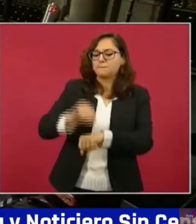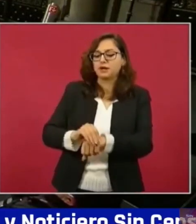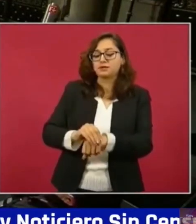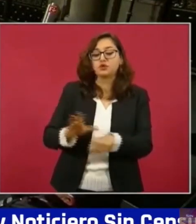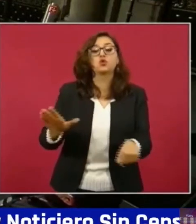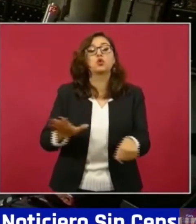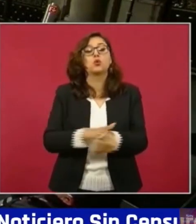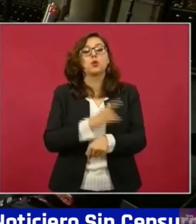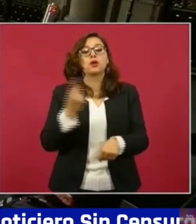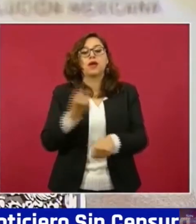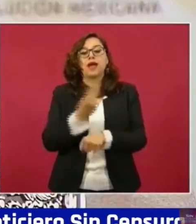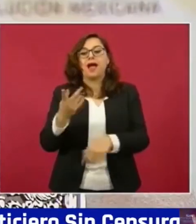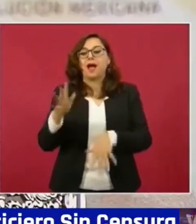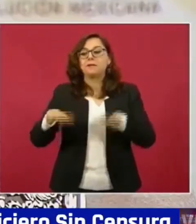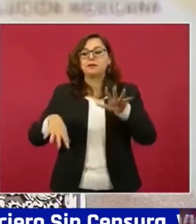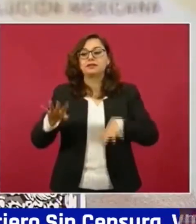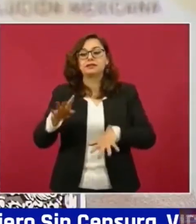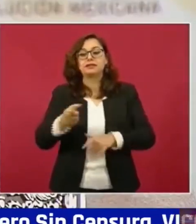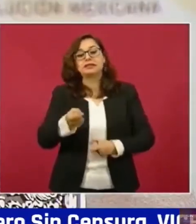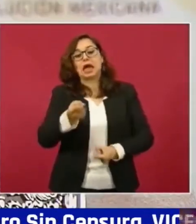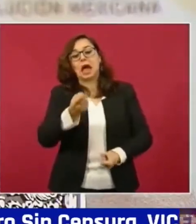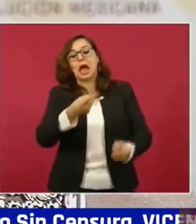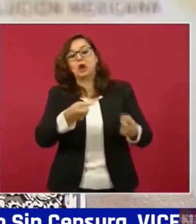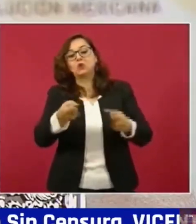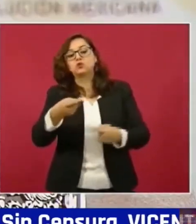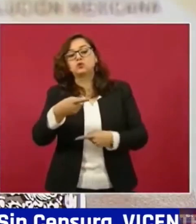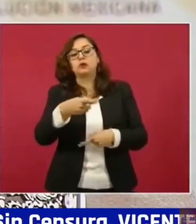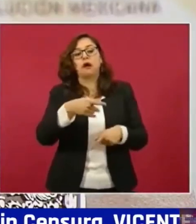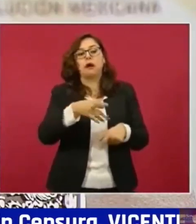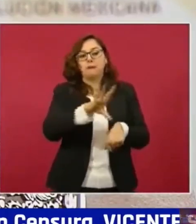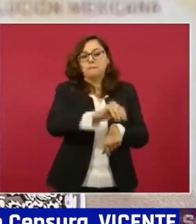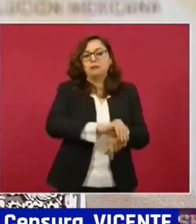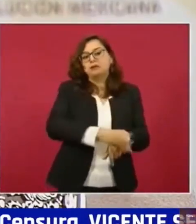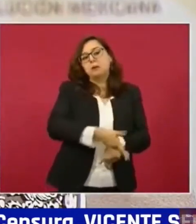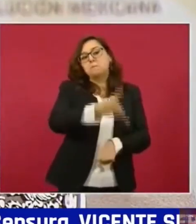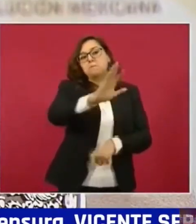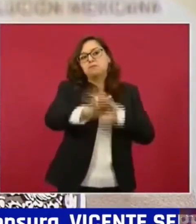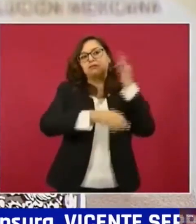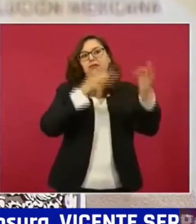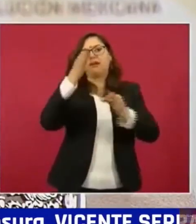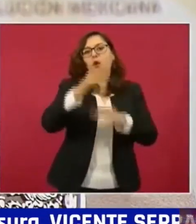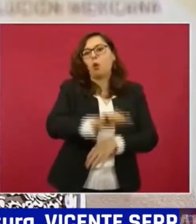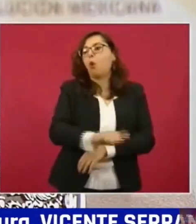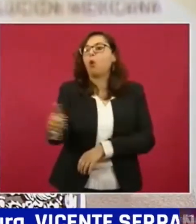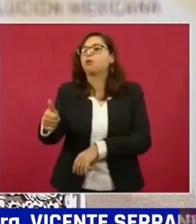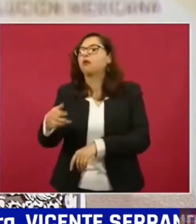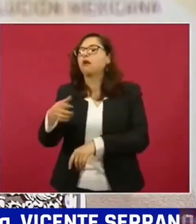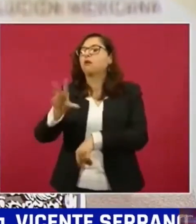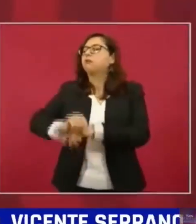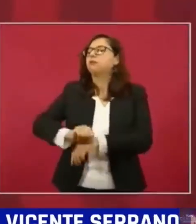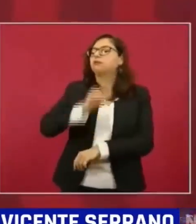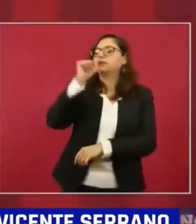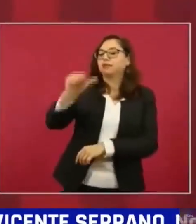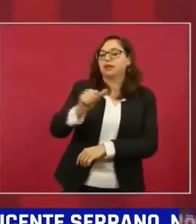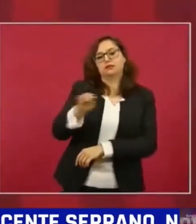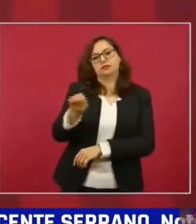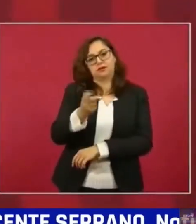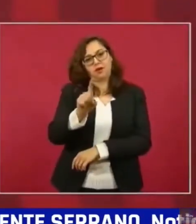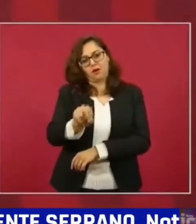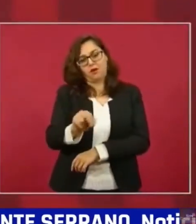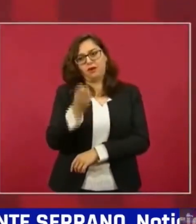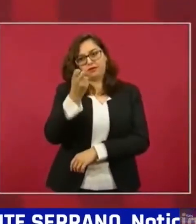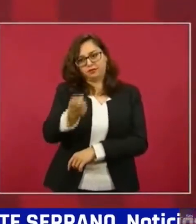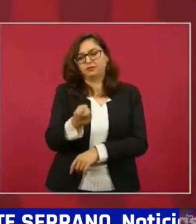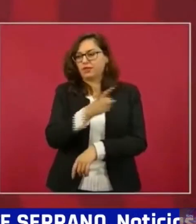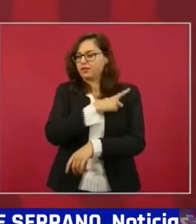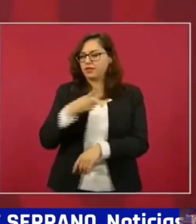de limitaciones. Si se tiene una jornada completa, pues entonces no se tiene el tiempo para poder difundir las propuestas. Se ha venido